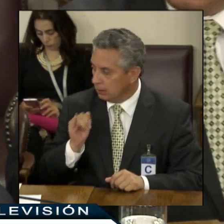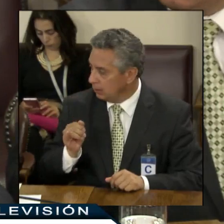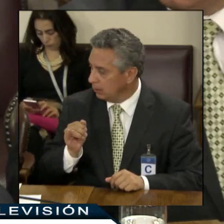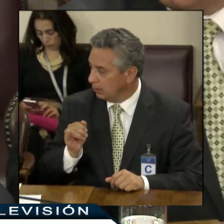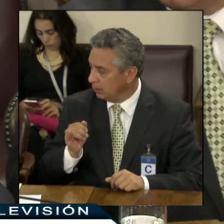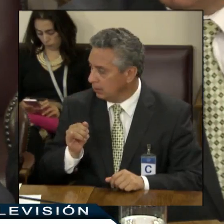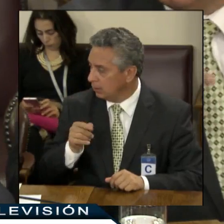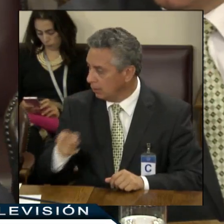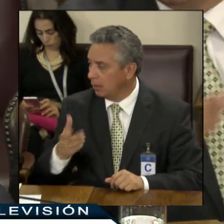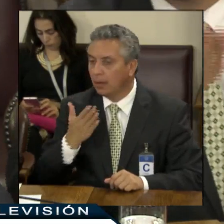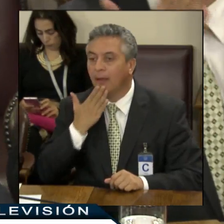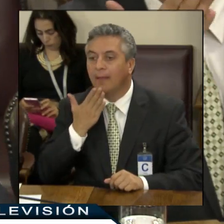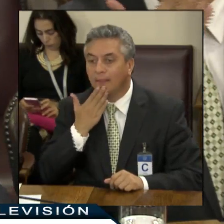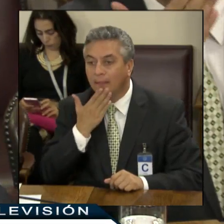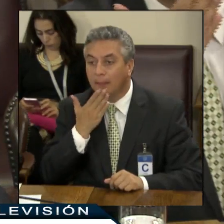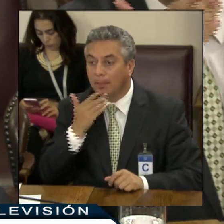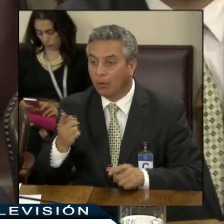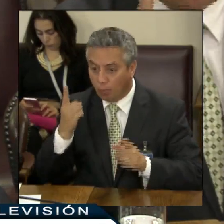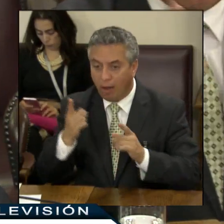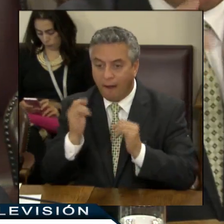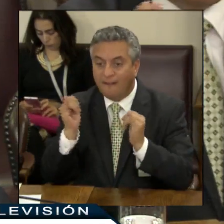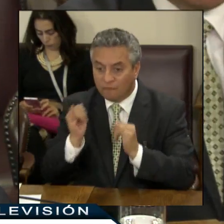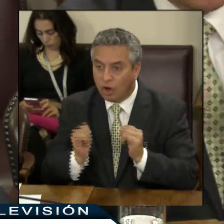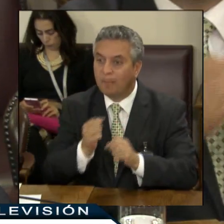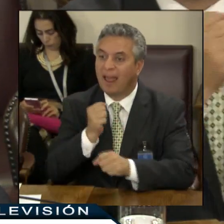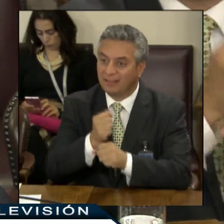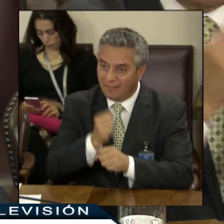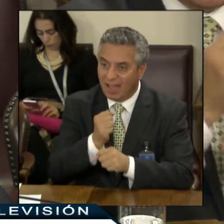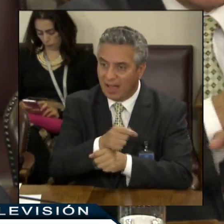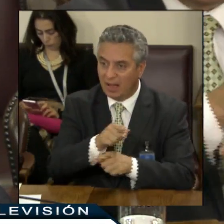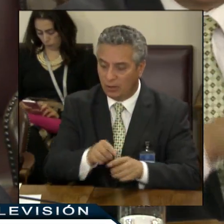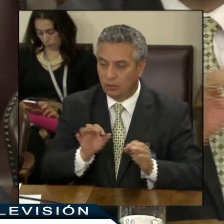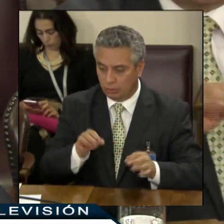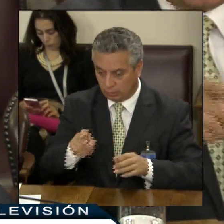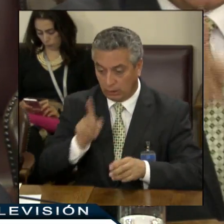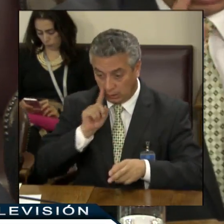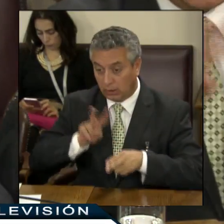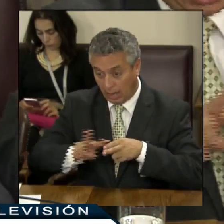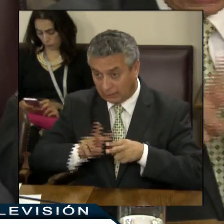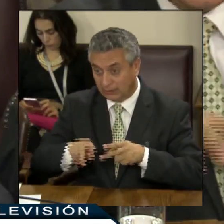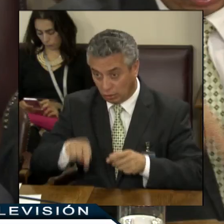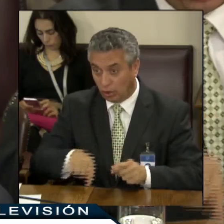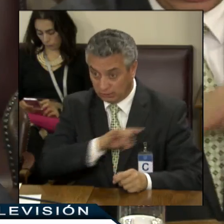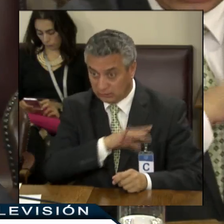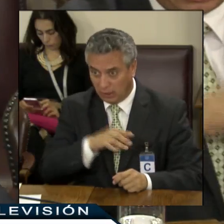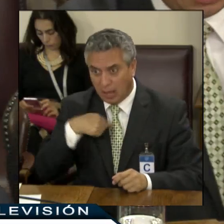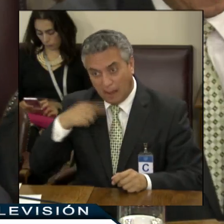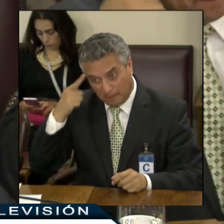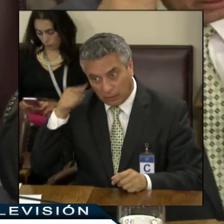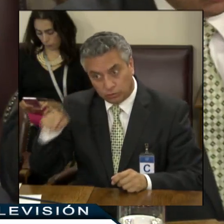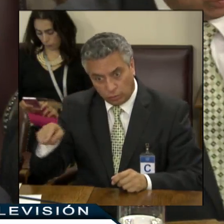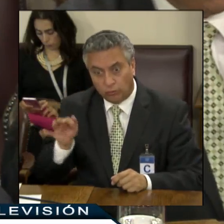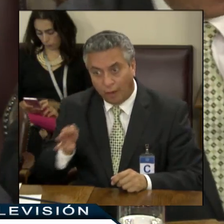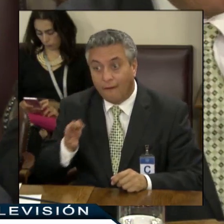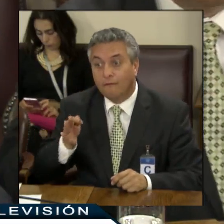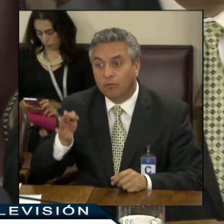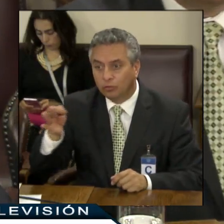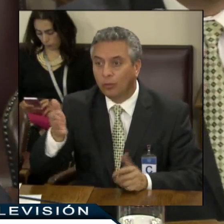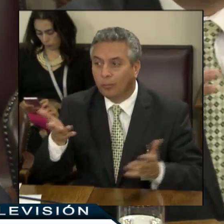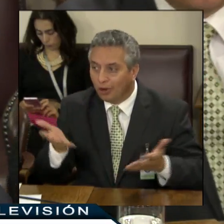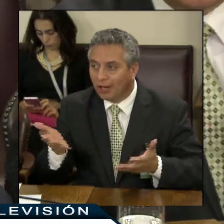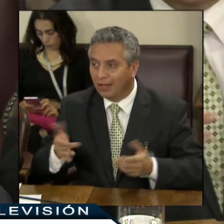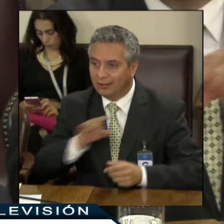es también una forma de trabajo de oficio que se que están haciendo en chile y que yo creo que se va a dar a futuro producto de el